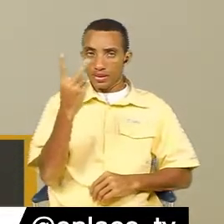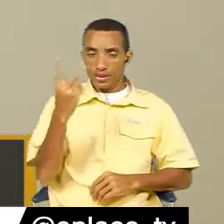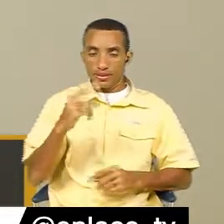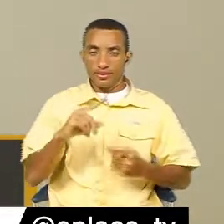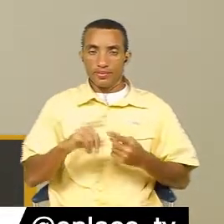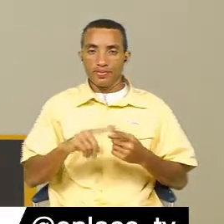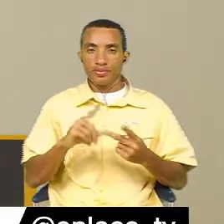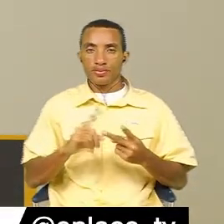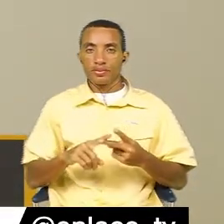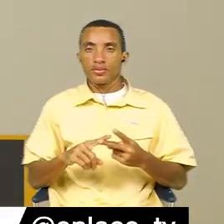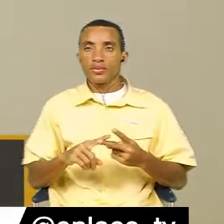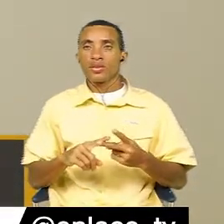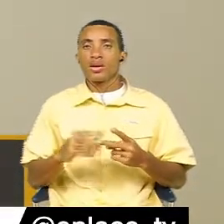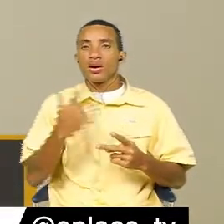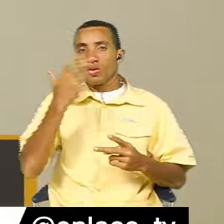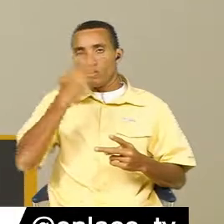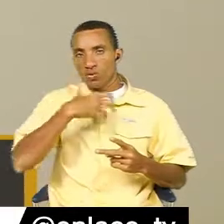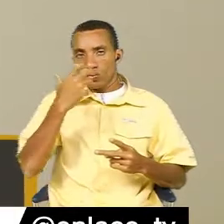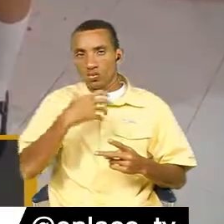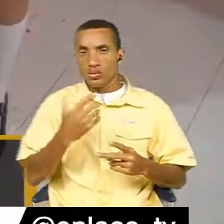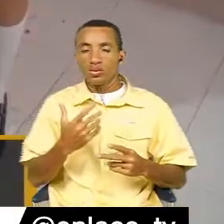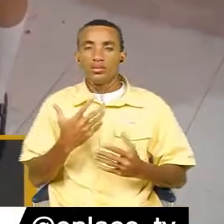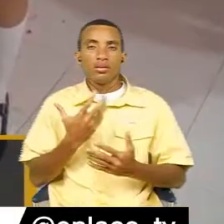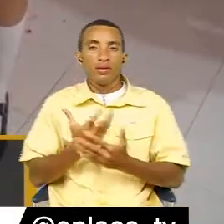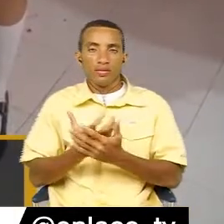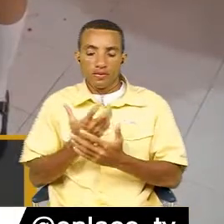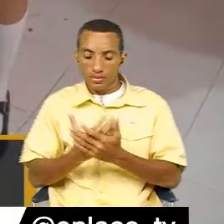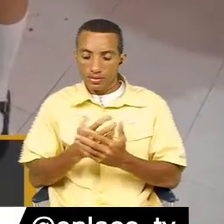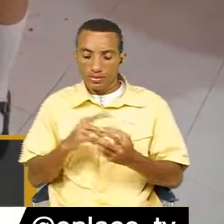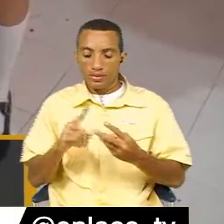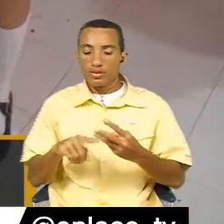frutas frescas y agua. Y hay tres tipos